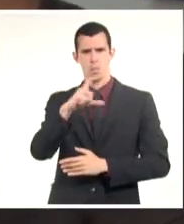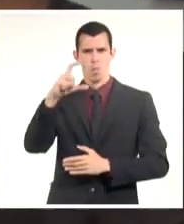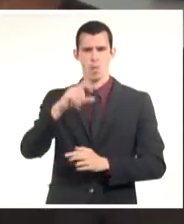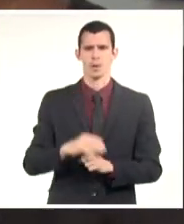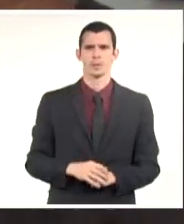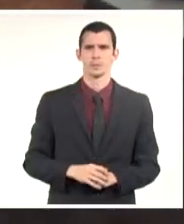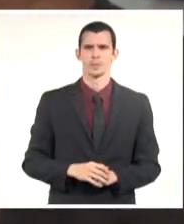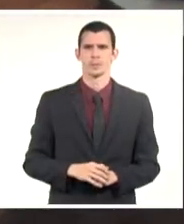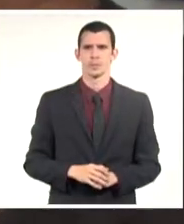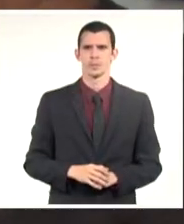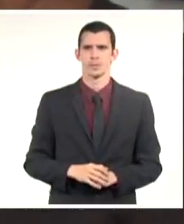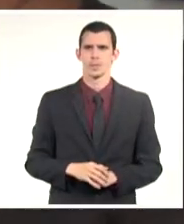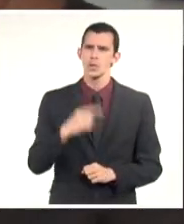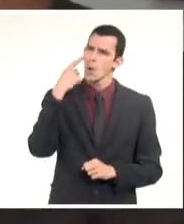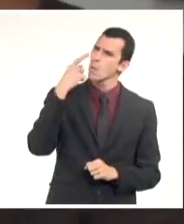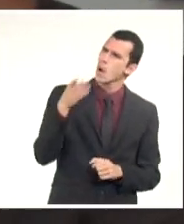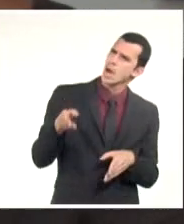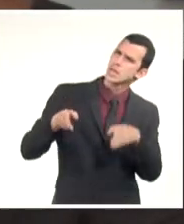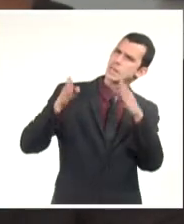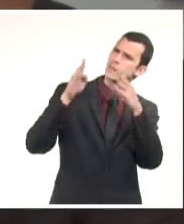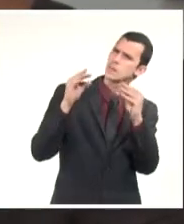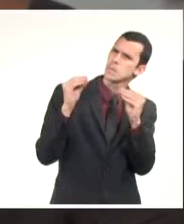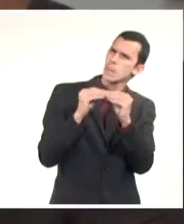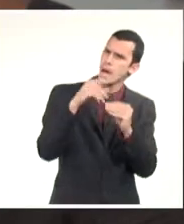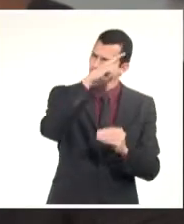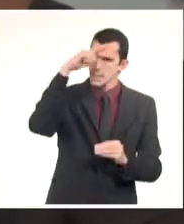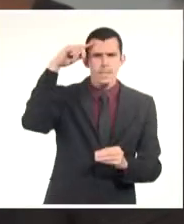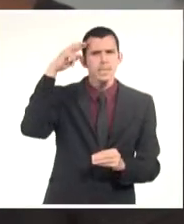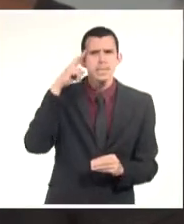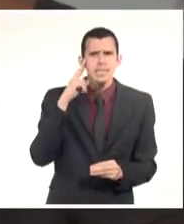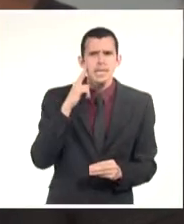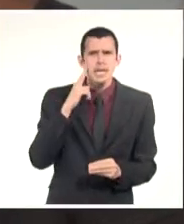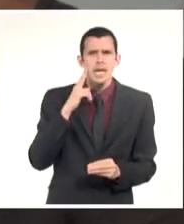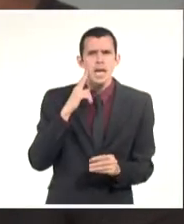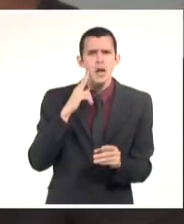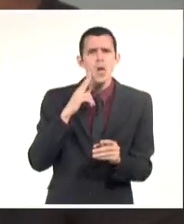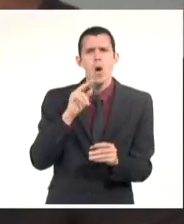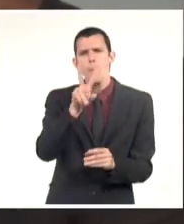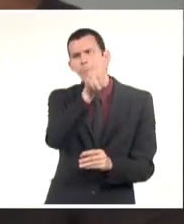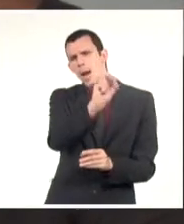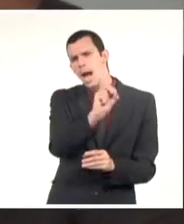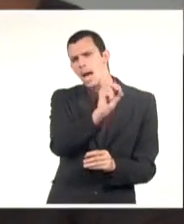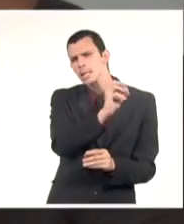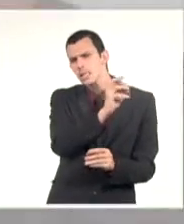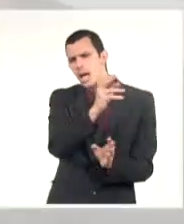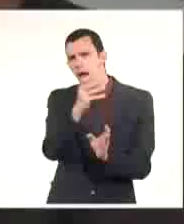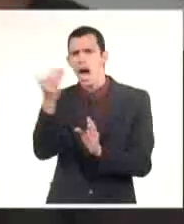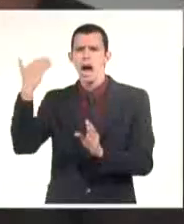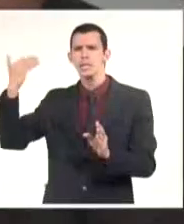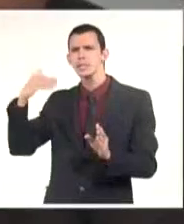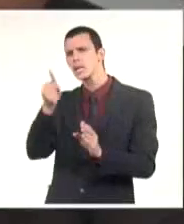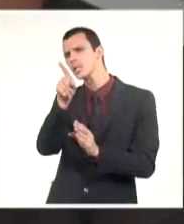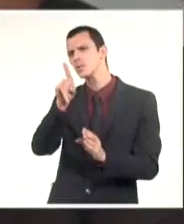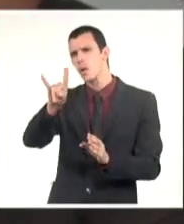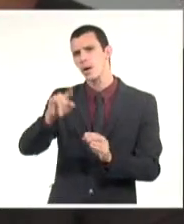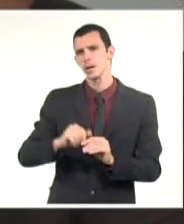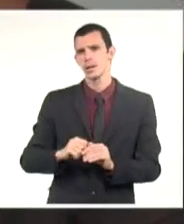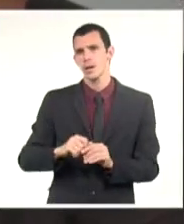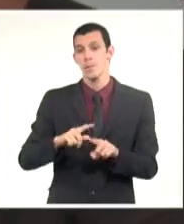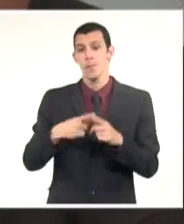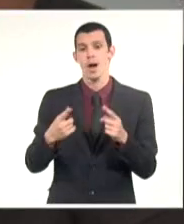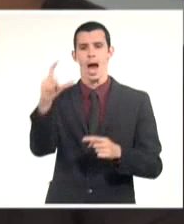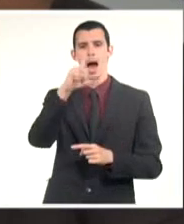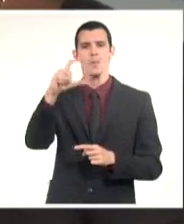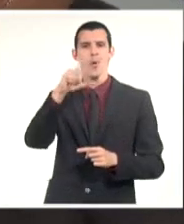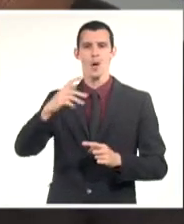y finales del 19. Es el Puerto Príncipe que no conocemos, el Puerto Príncipe ideal para mí. Y luego eso lo